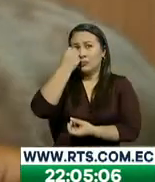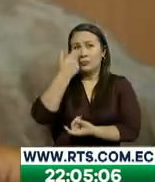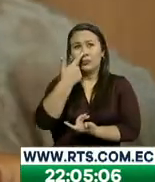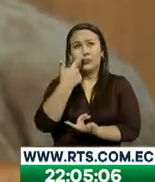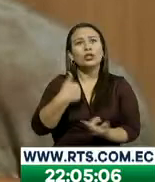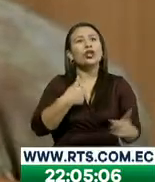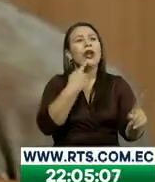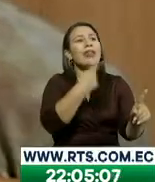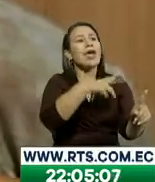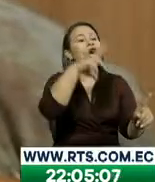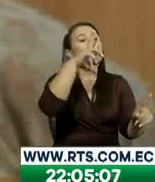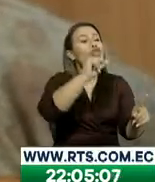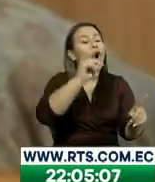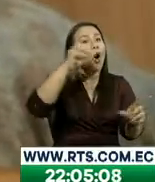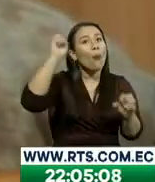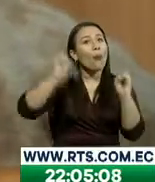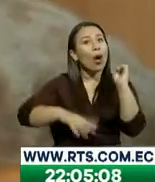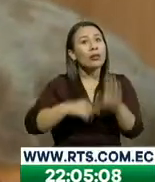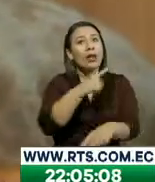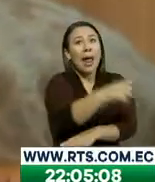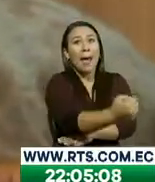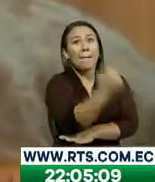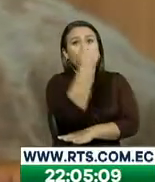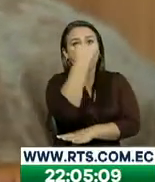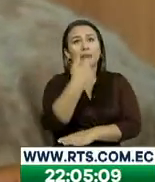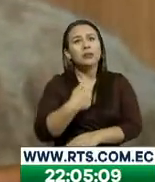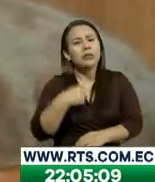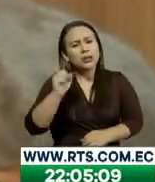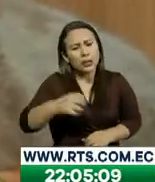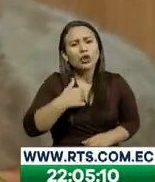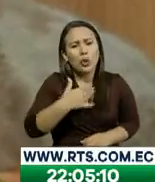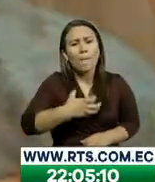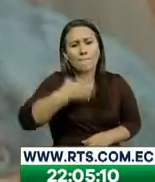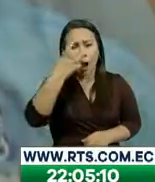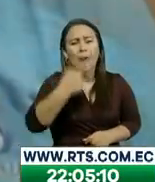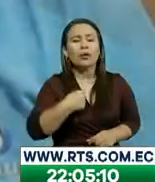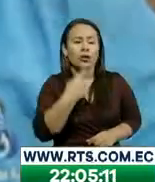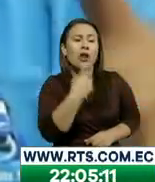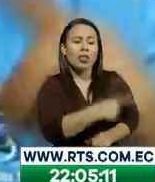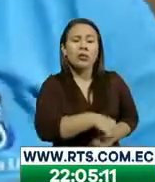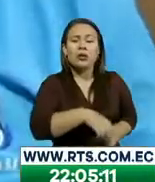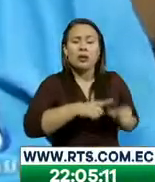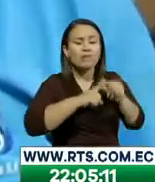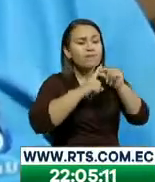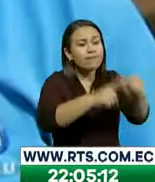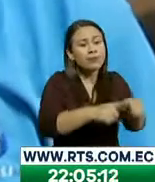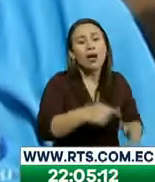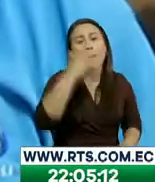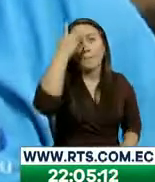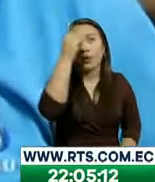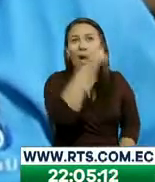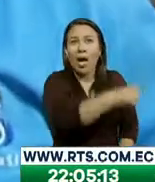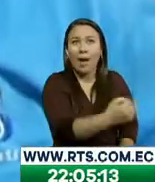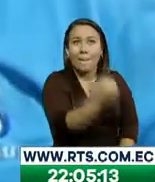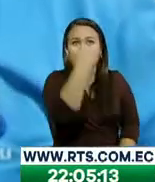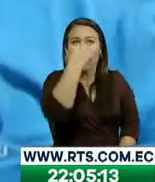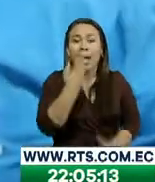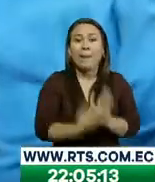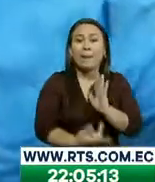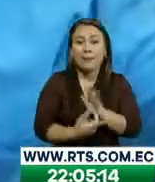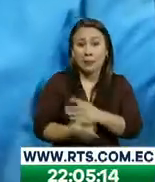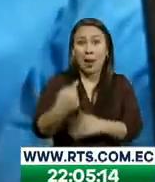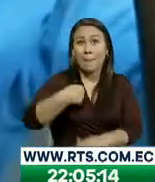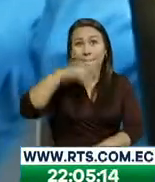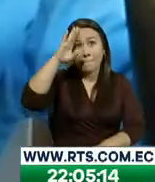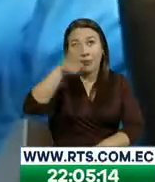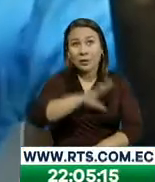él ha comenzado a adulterar que le ha agredido con machete, con cosas, pero él está sanito, él no tiene nada. Si yo no hubiera llamado a la policía, ¿qué cree que hubiera pasado? ¿Usted cree que hubiera